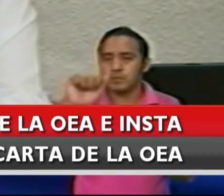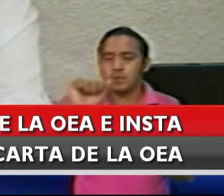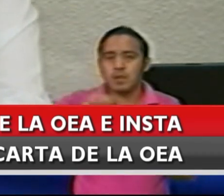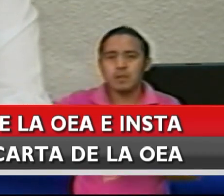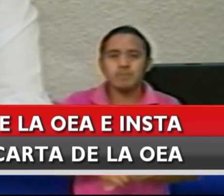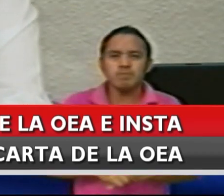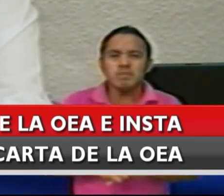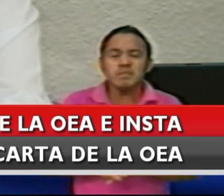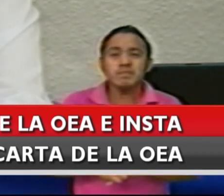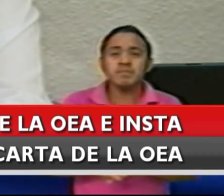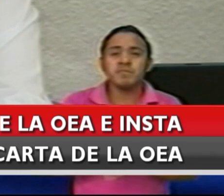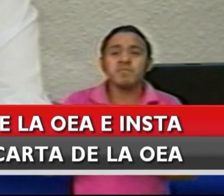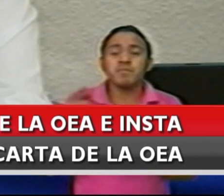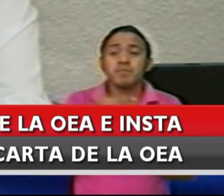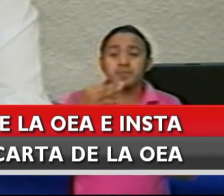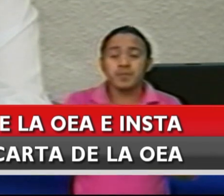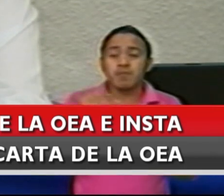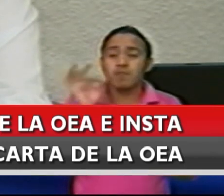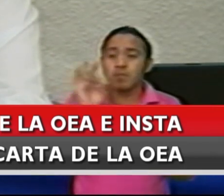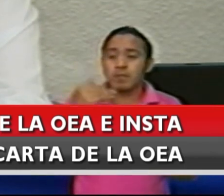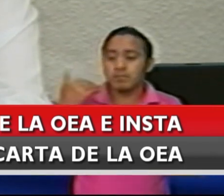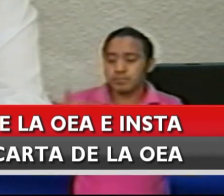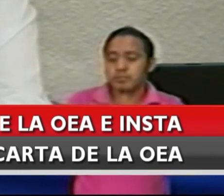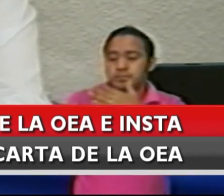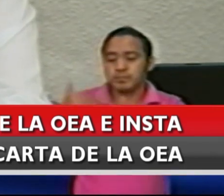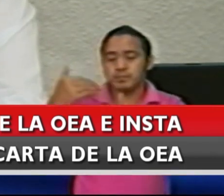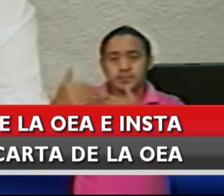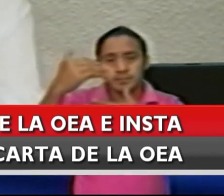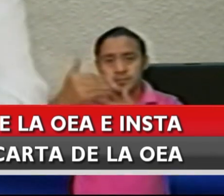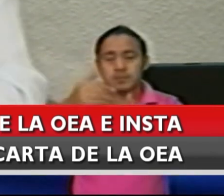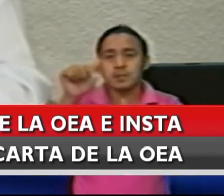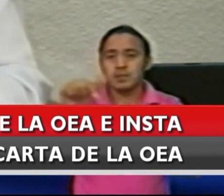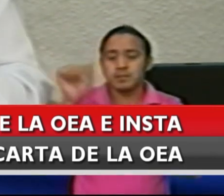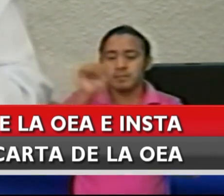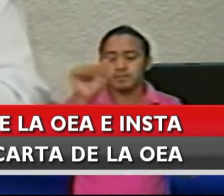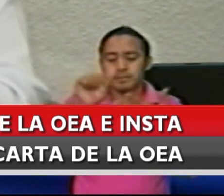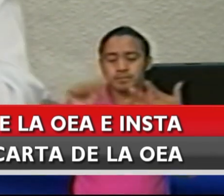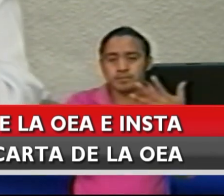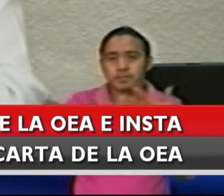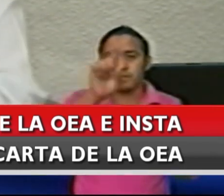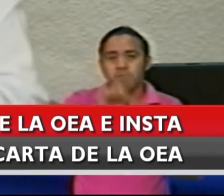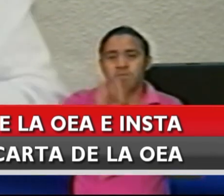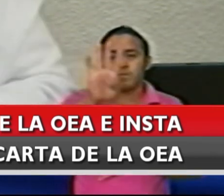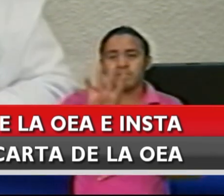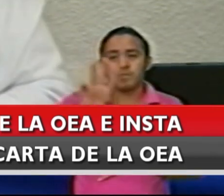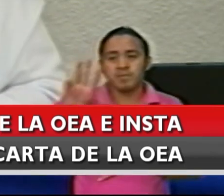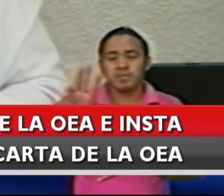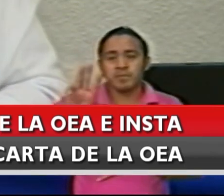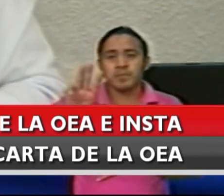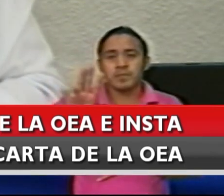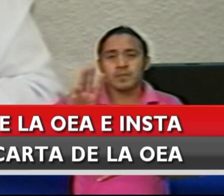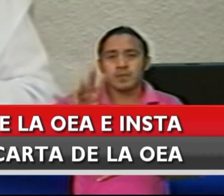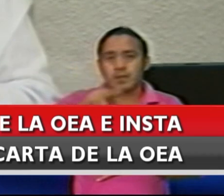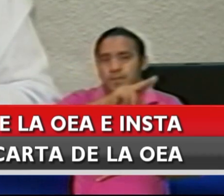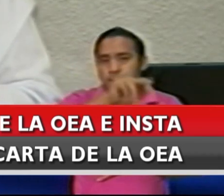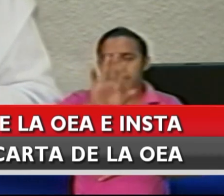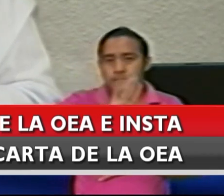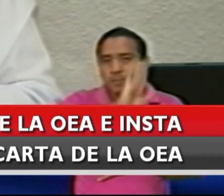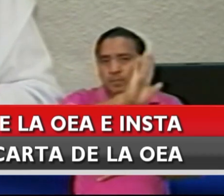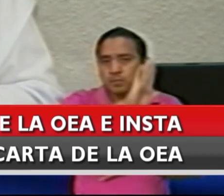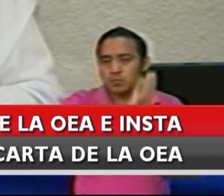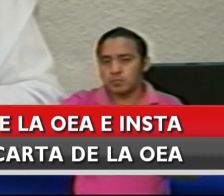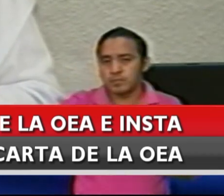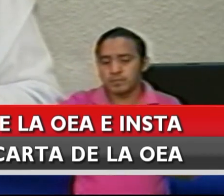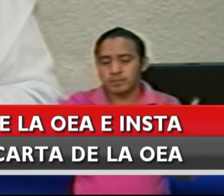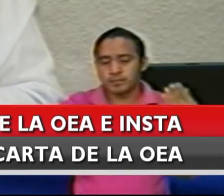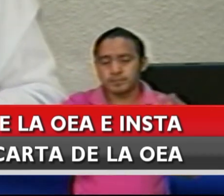Americanos, siguiendo el mecanismo estipulado en el artículo 143 de dicho